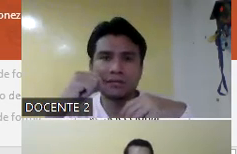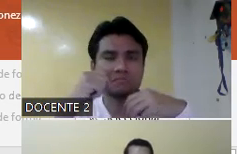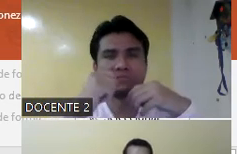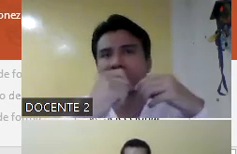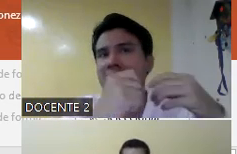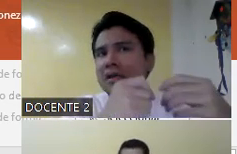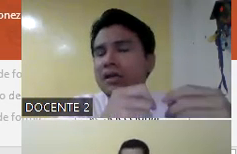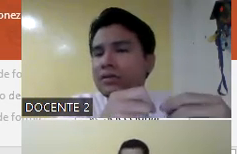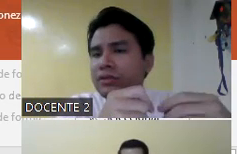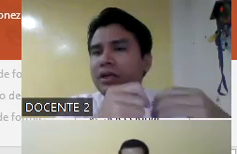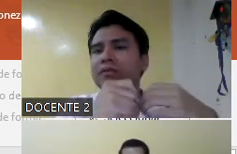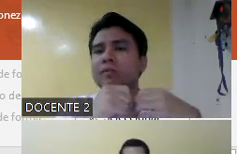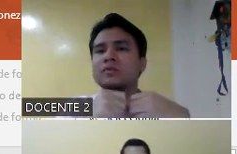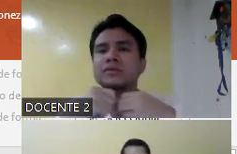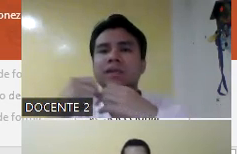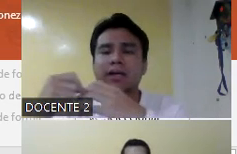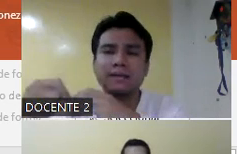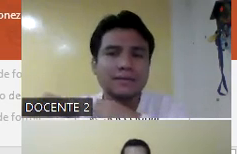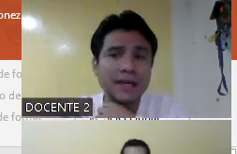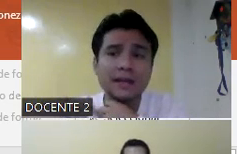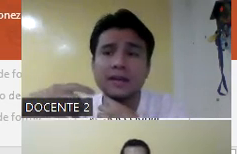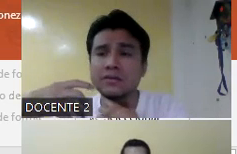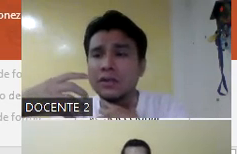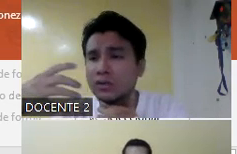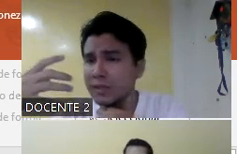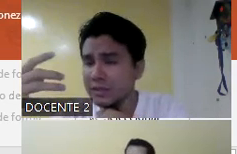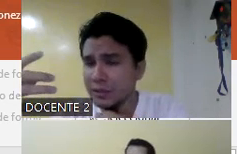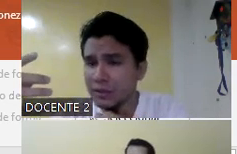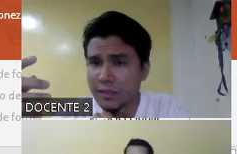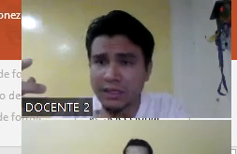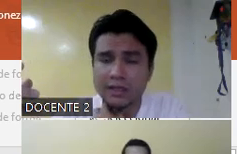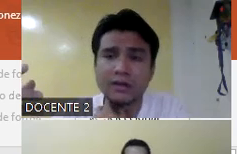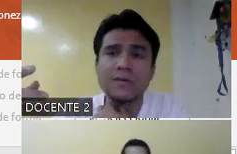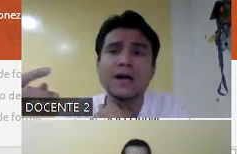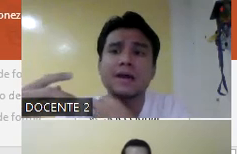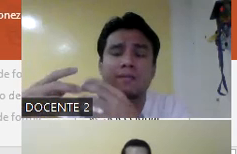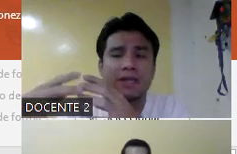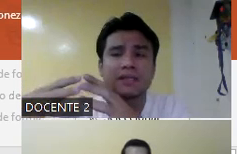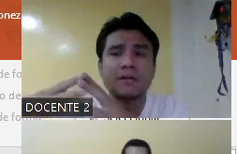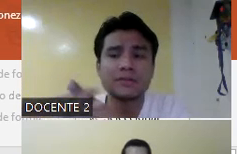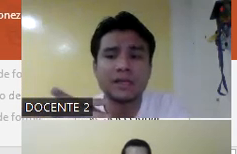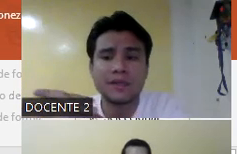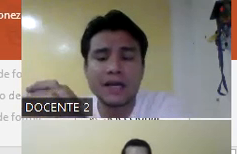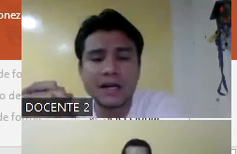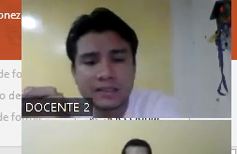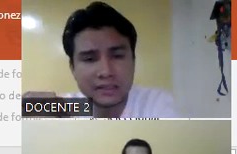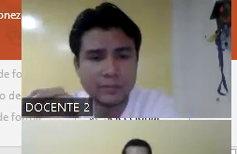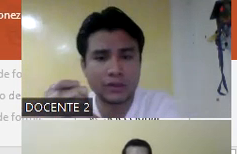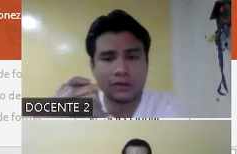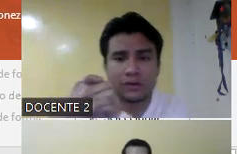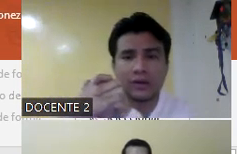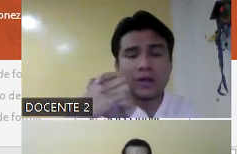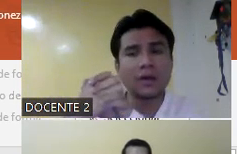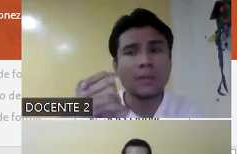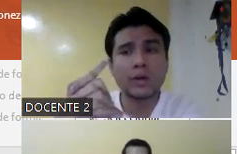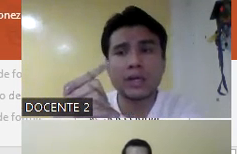trata de escuchar alguna música, cantar, direccionar tu pensamiento de manera inadecuada y verás que vamos a eliminar ese tipo